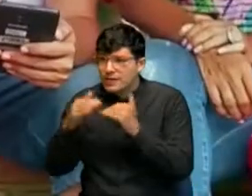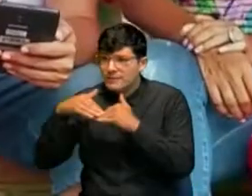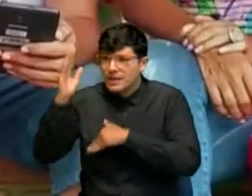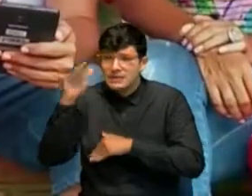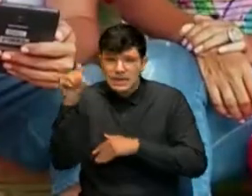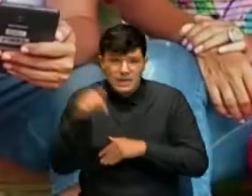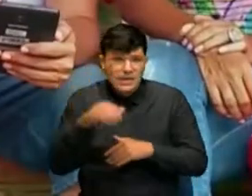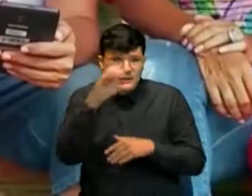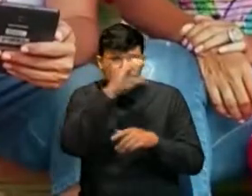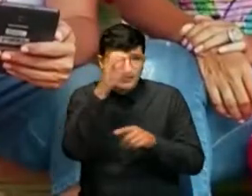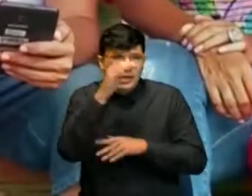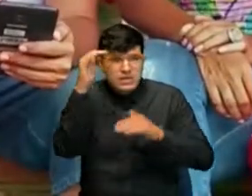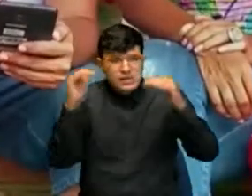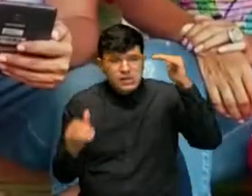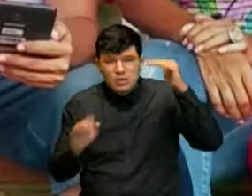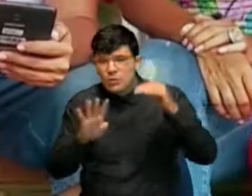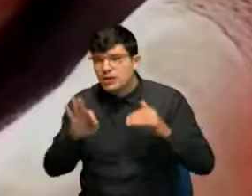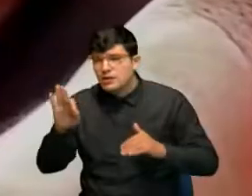como Colombia solo tiene